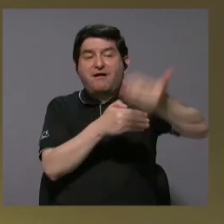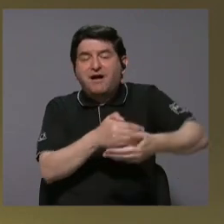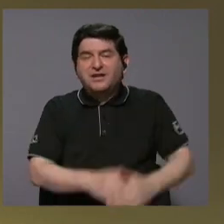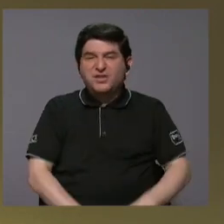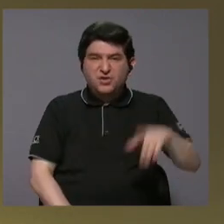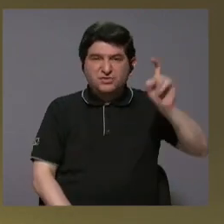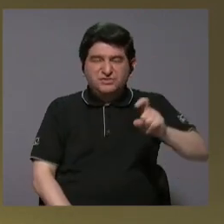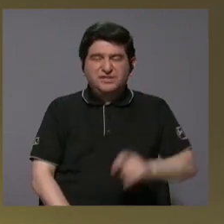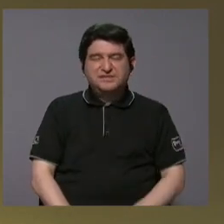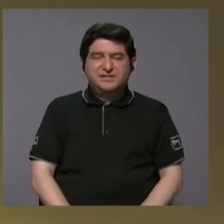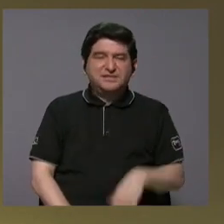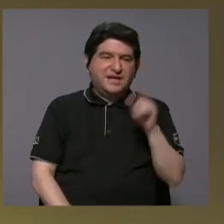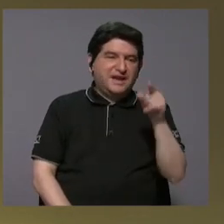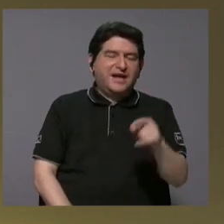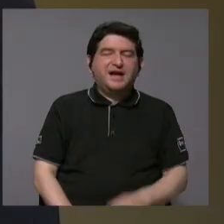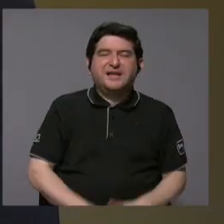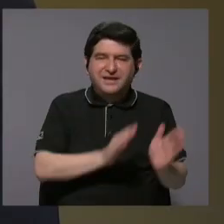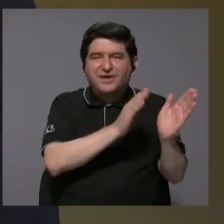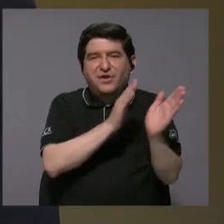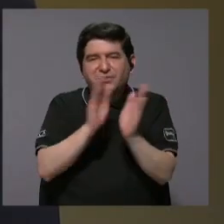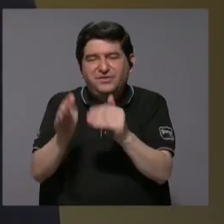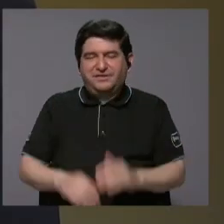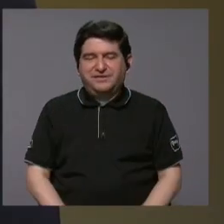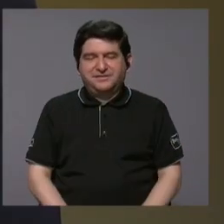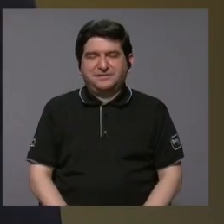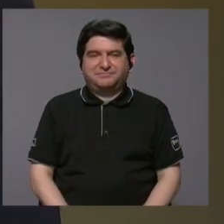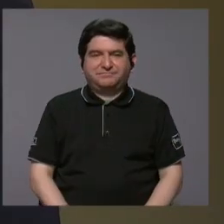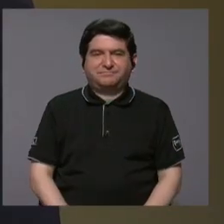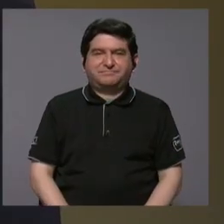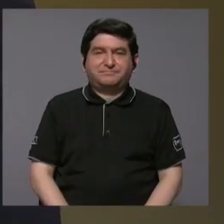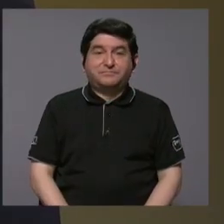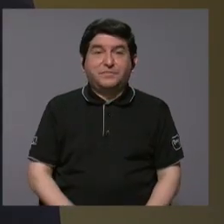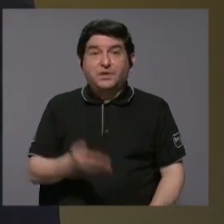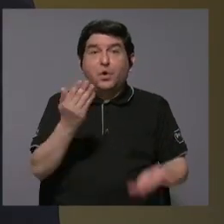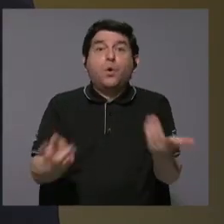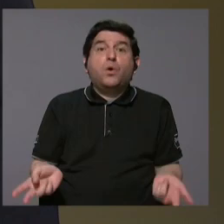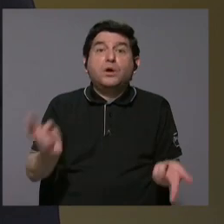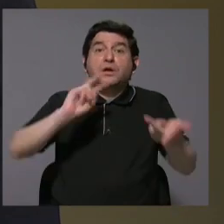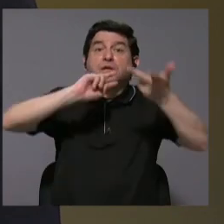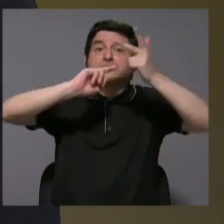habrá desorden donde hubo orden. O tal vez al revés.